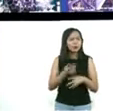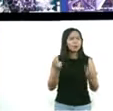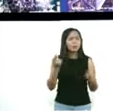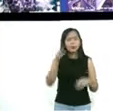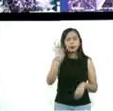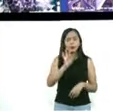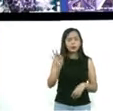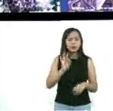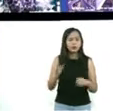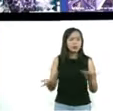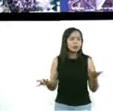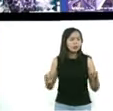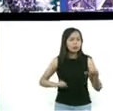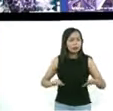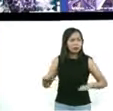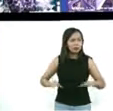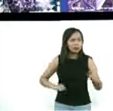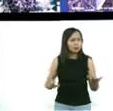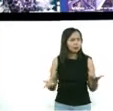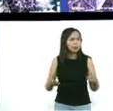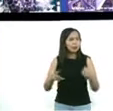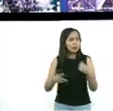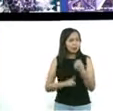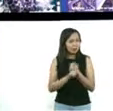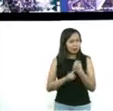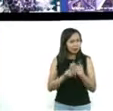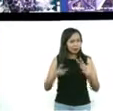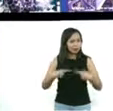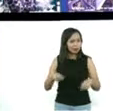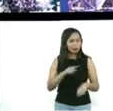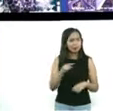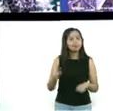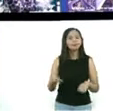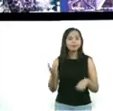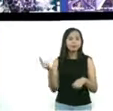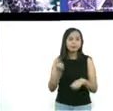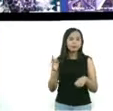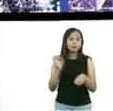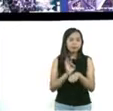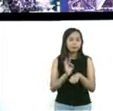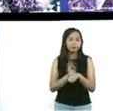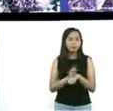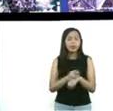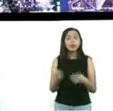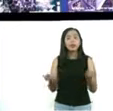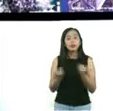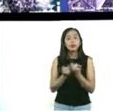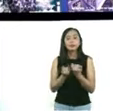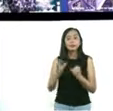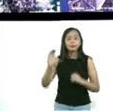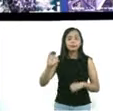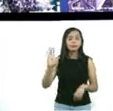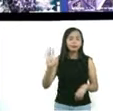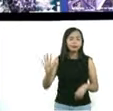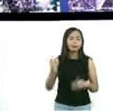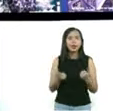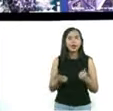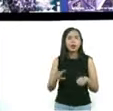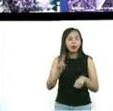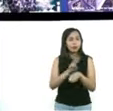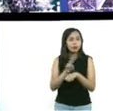seguridad de las personas, teniendo también un centro de mando en las instalaciones de la Secretaría. El C5 estará monitoreando cada una de las